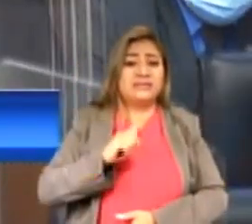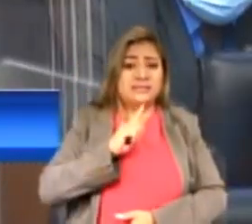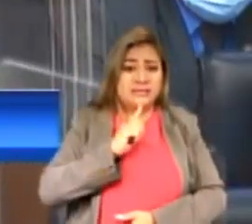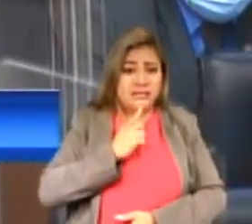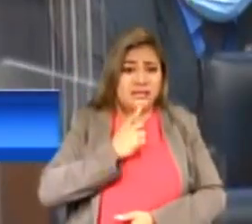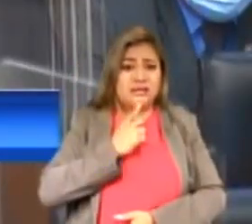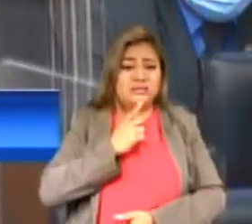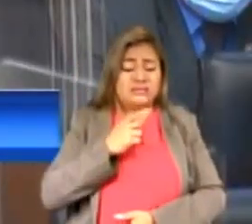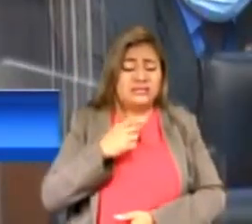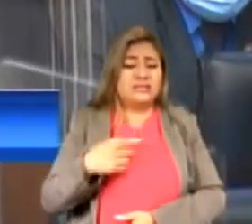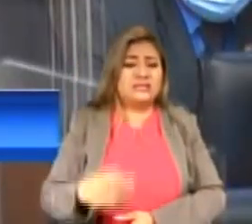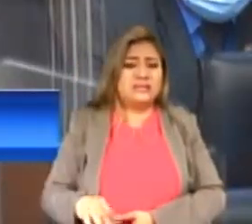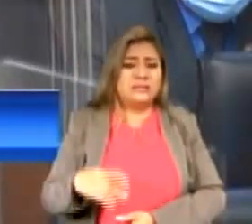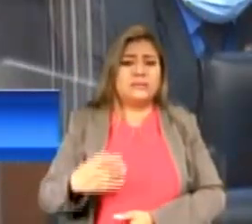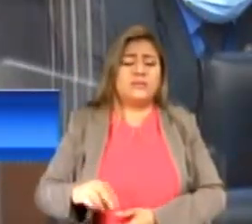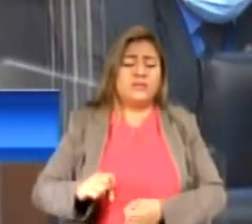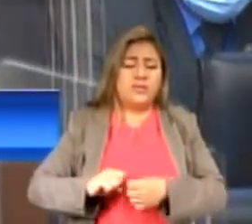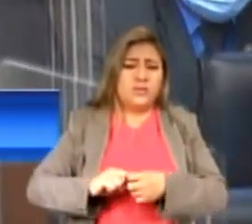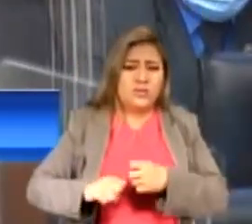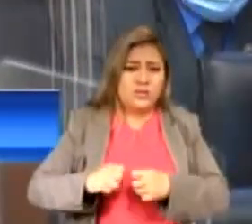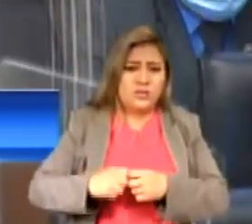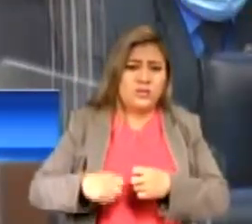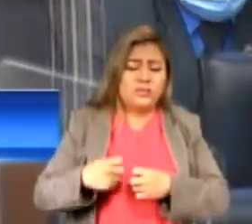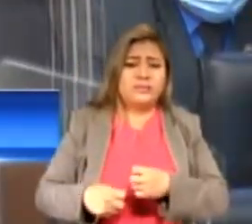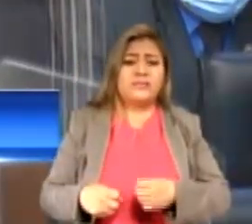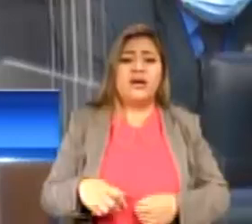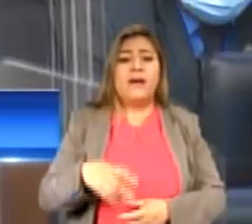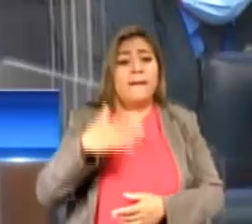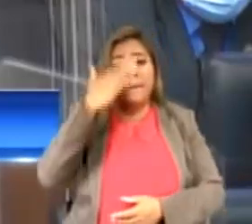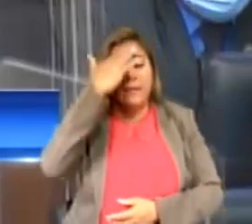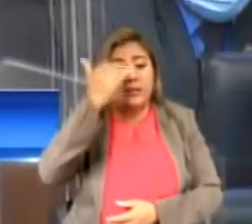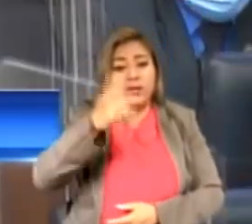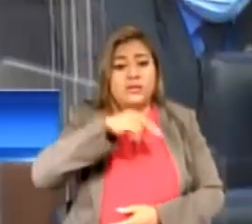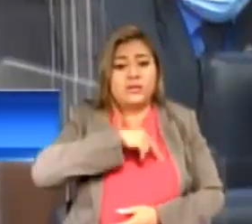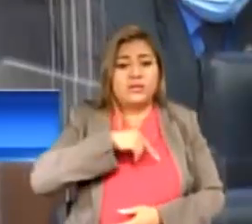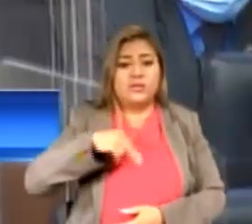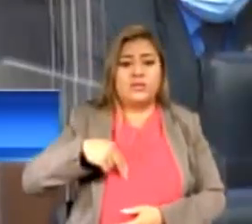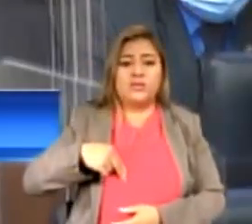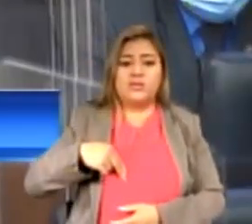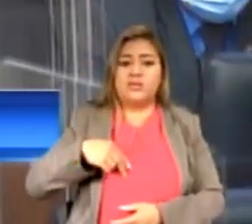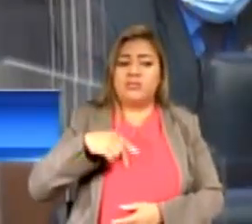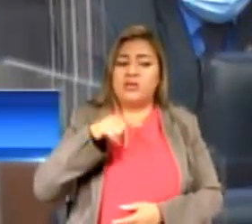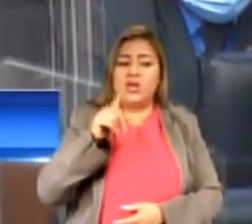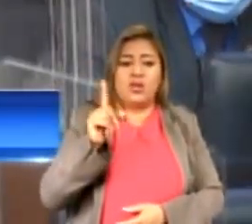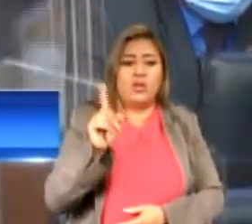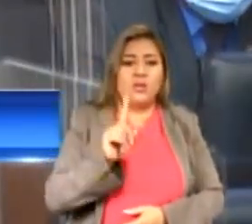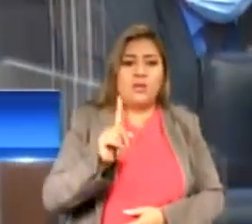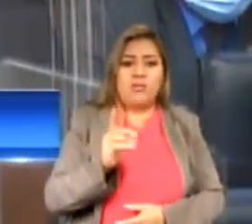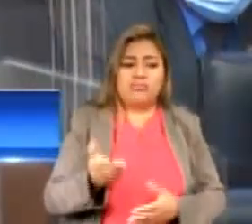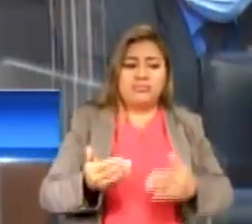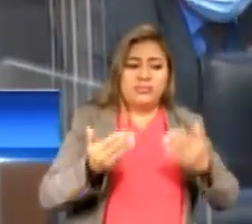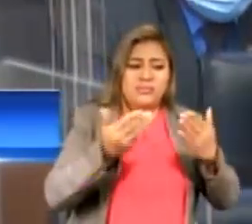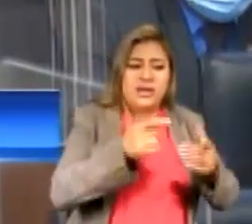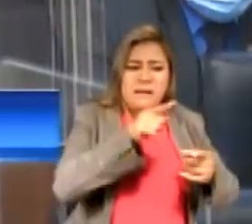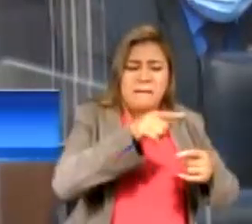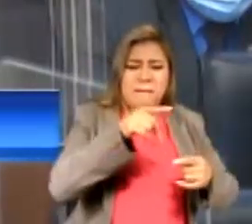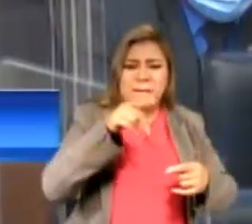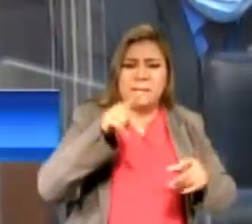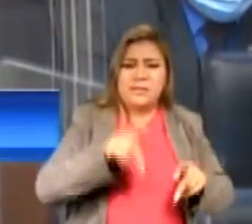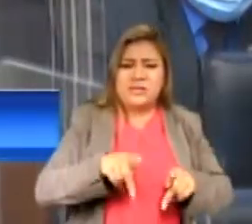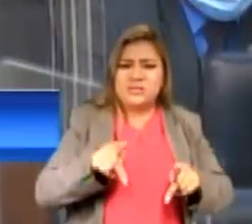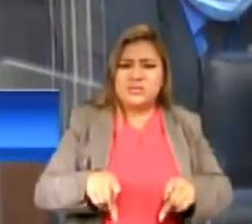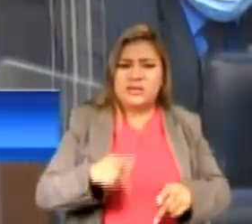bien grave, porque si nosotros no ponemos personas serias, va a seguir pasando lo que pasa aquí.